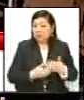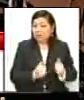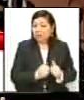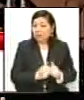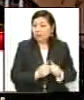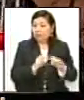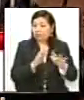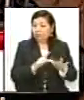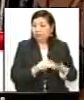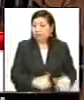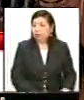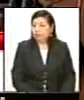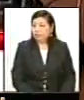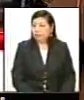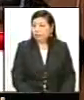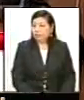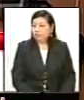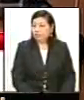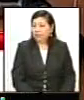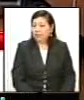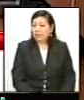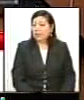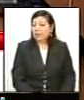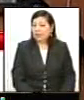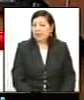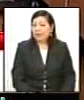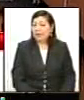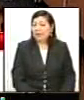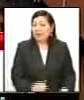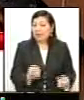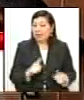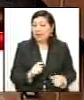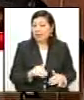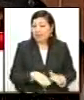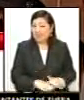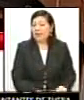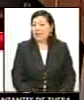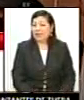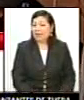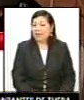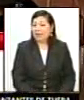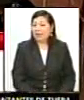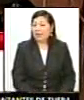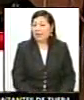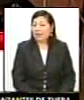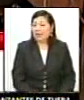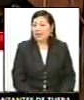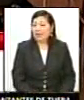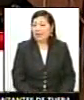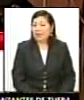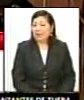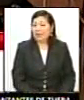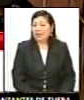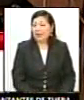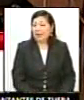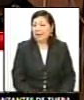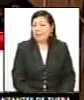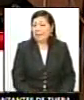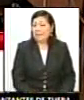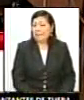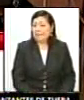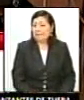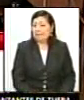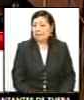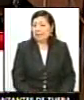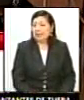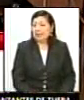cargo a redacción. ¿Están de acuerdo los que estén de acuerdo con esta decisión? Por favor, congresista Horacio Pacori a favor,